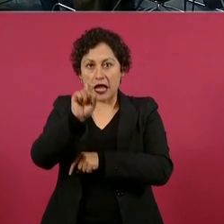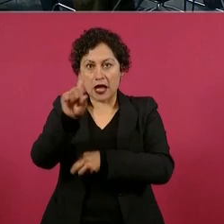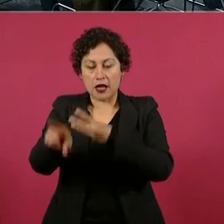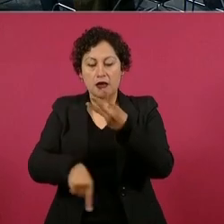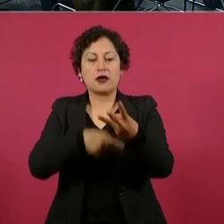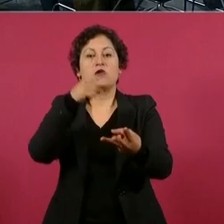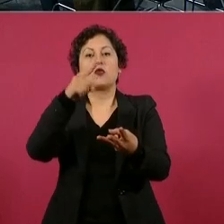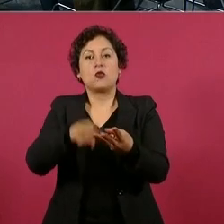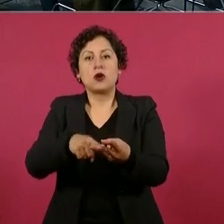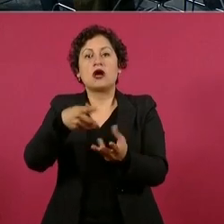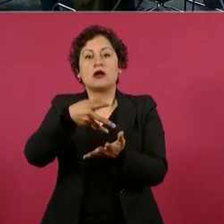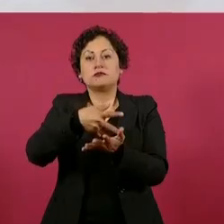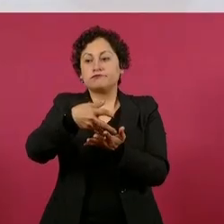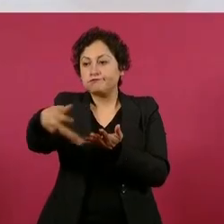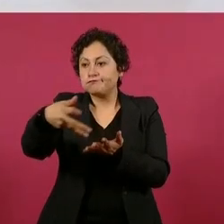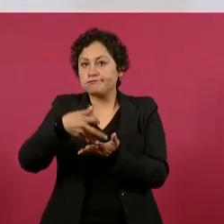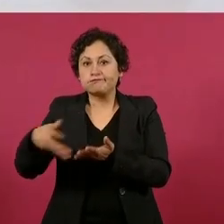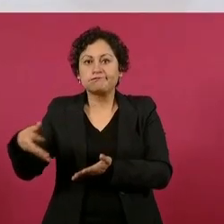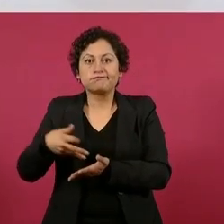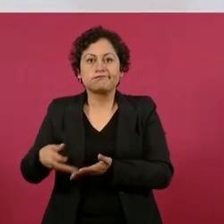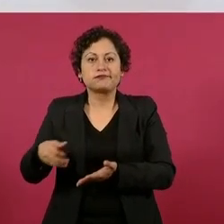distritos de riego,